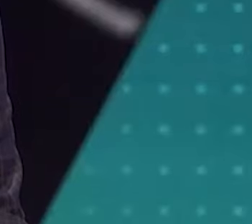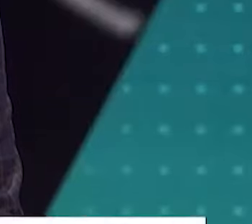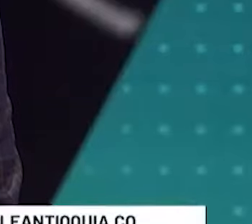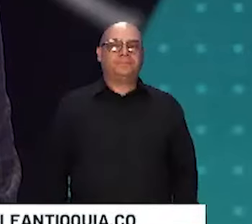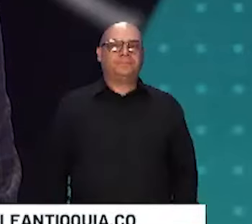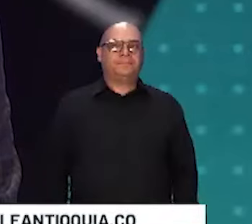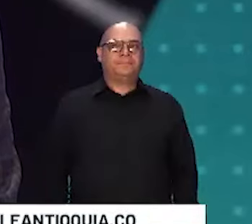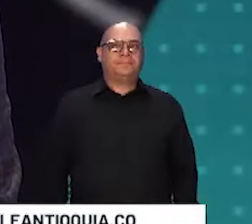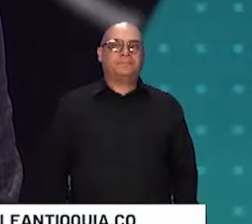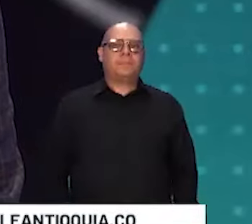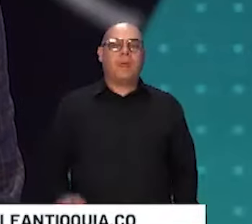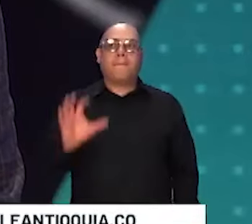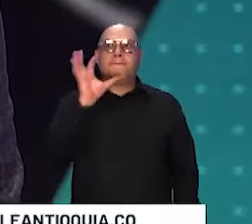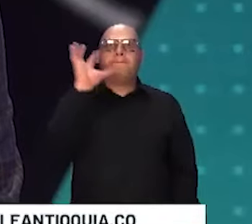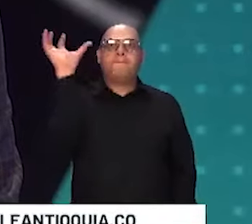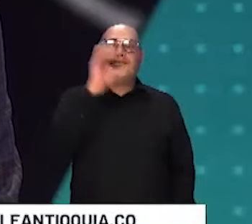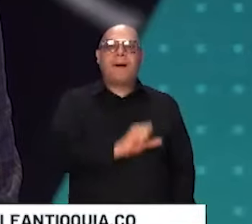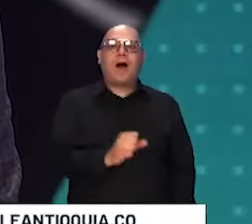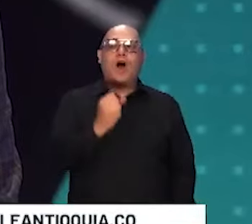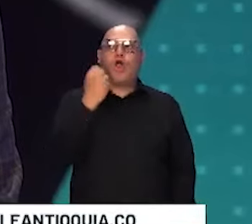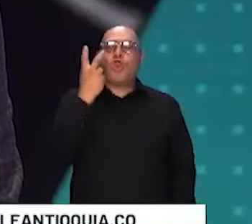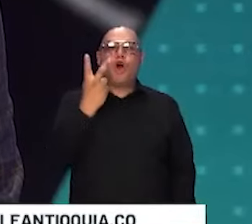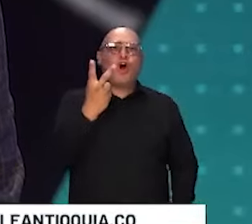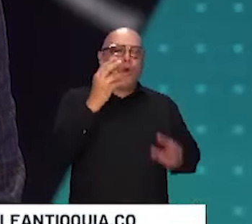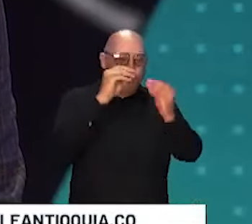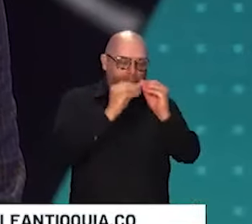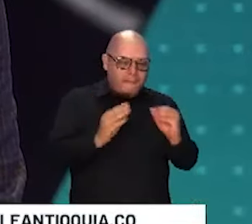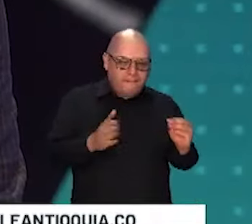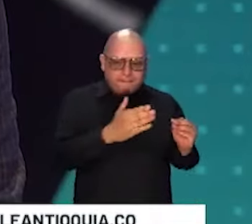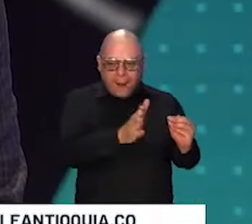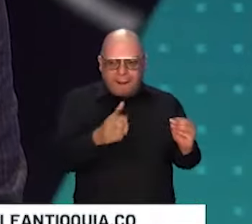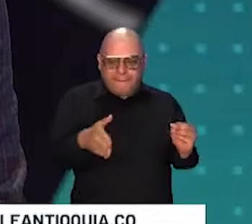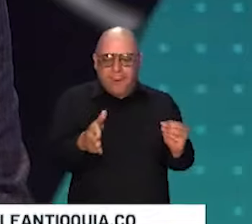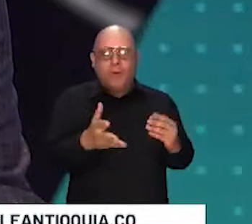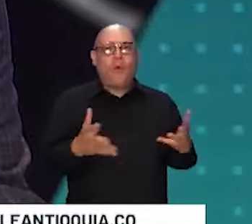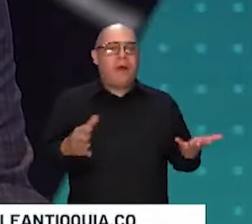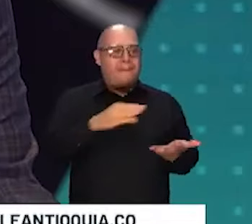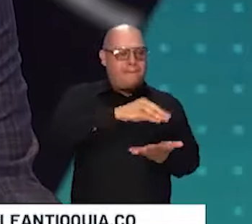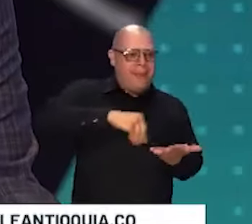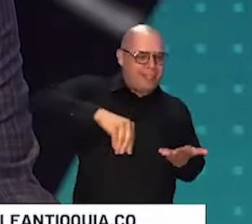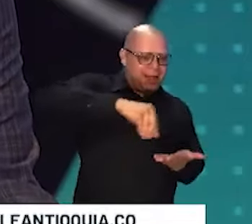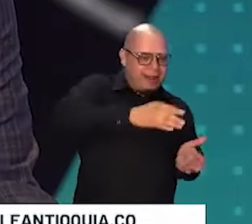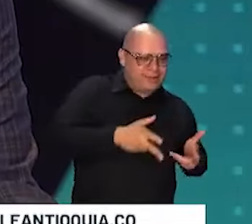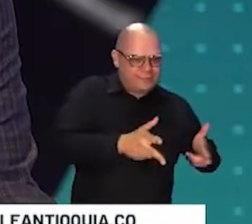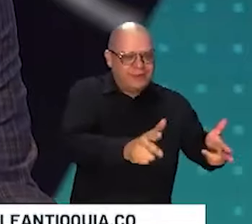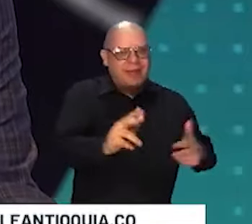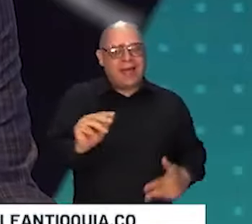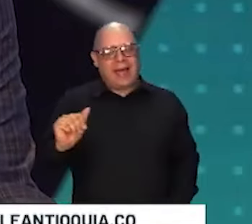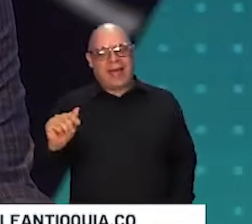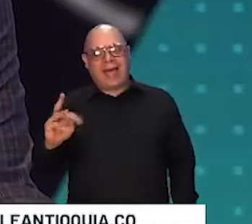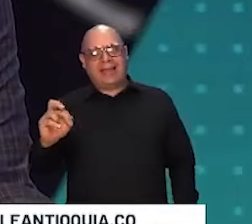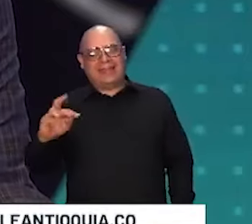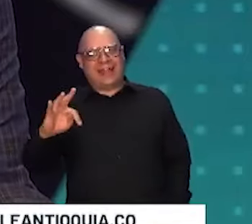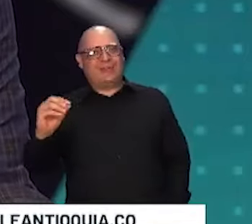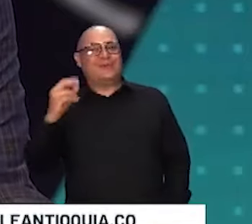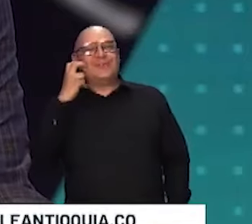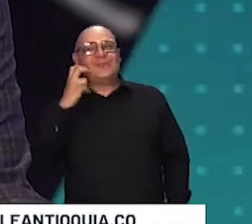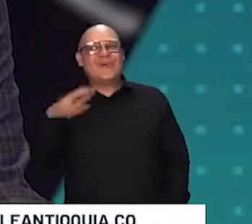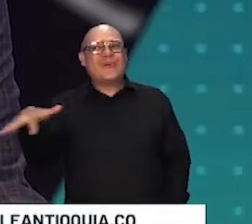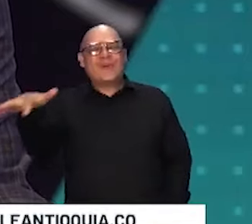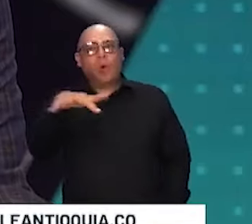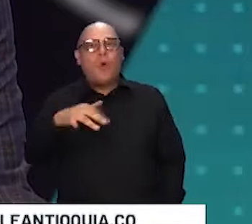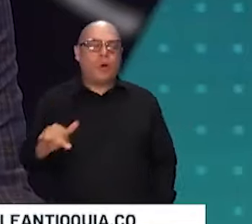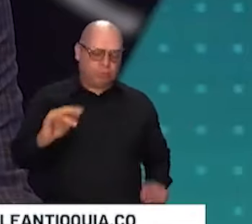Se descubrieron dos nuevas especies de peces en las cuencas de los ríos Magdalena y Atrato. Esto gracias al convenio BIO, una alianza técnico-científica